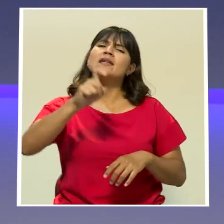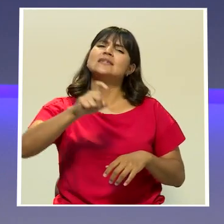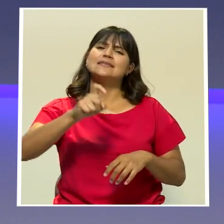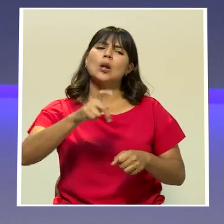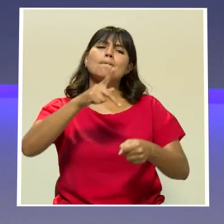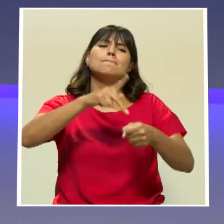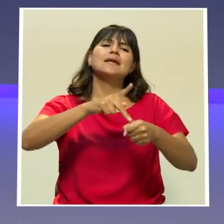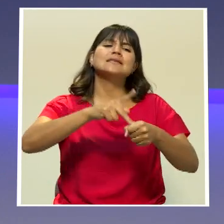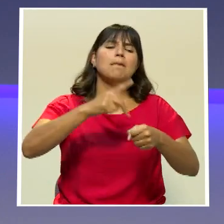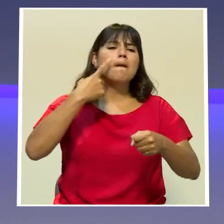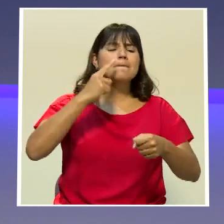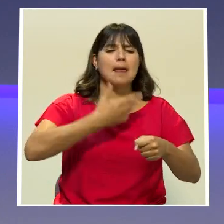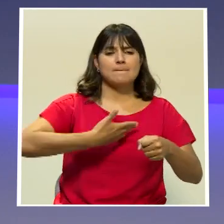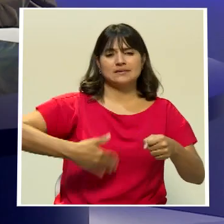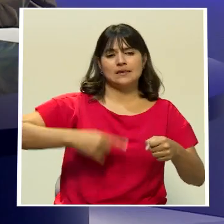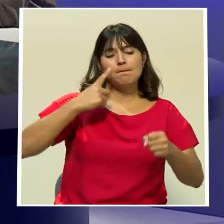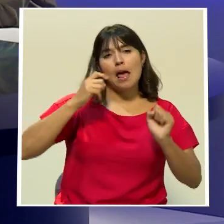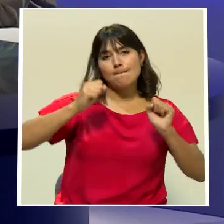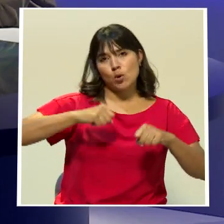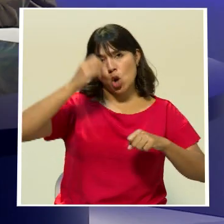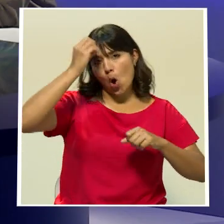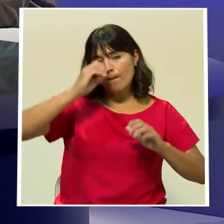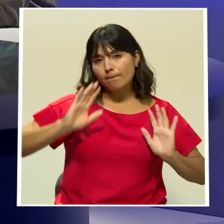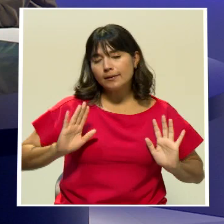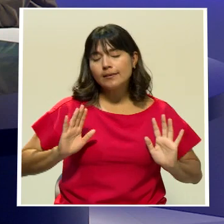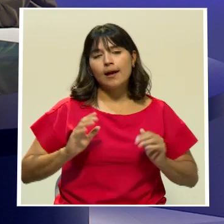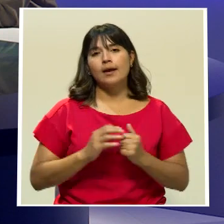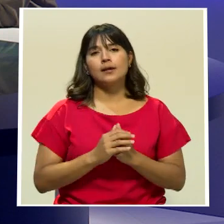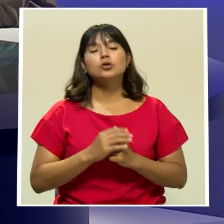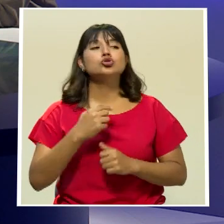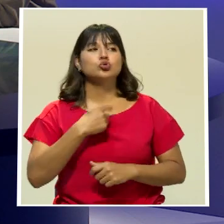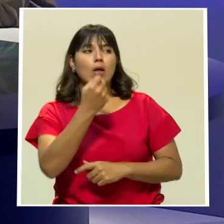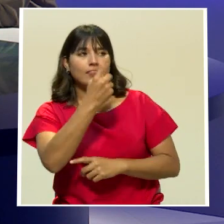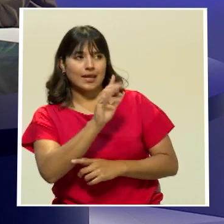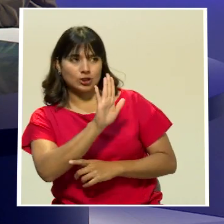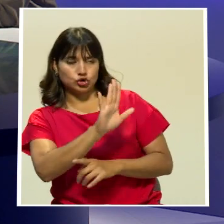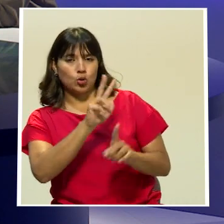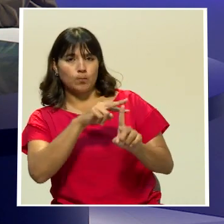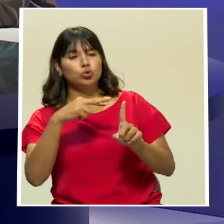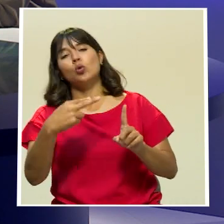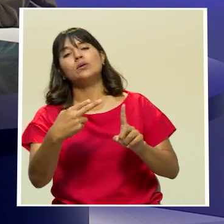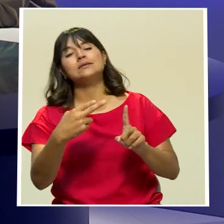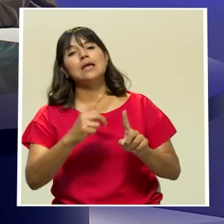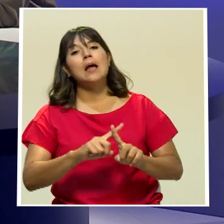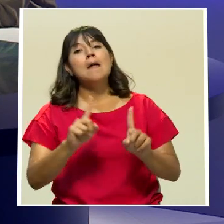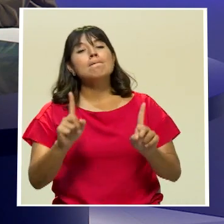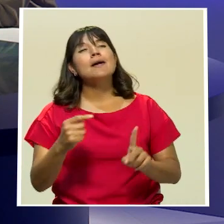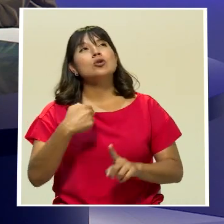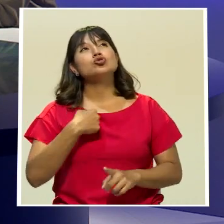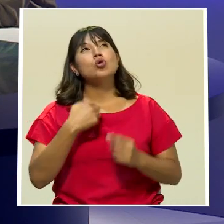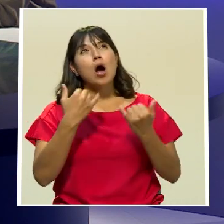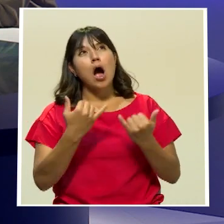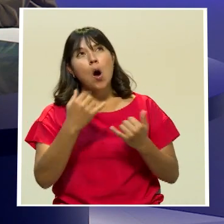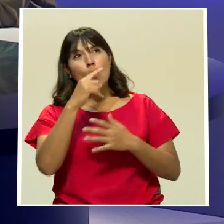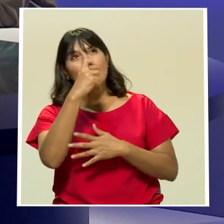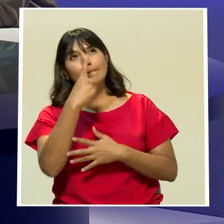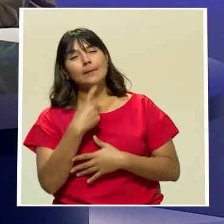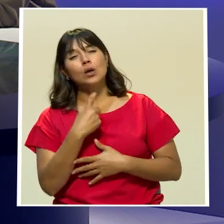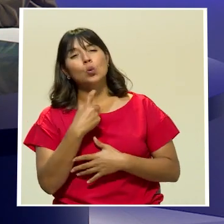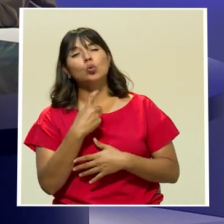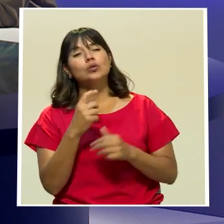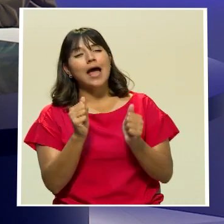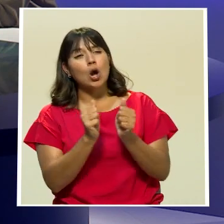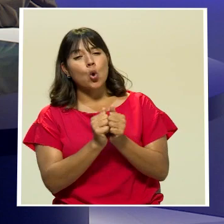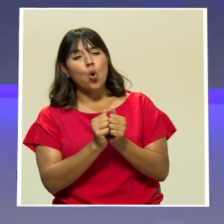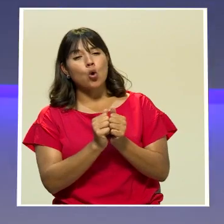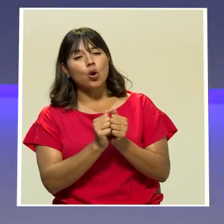poder disentir. Es válido, el disenso es válido y es súper necesario. Lo que yo me planteaba un poco a partir de la columna de Juan